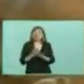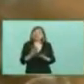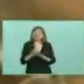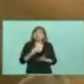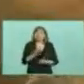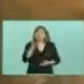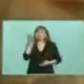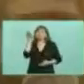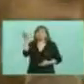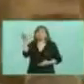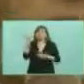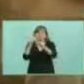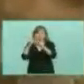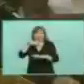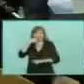hemos reclamado